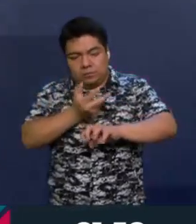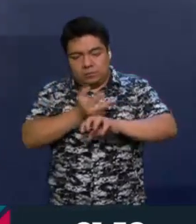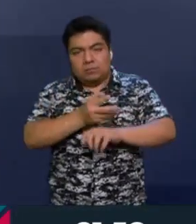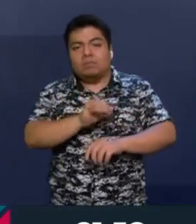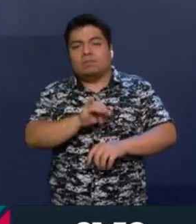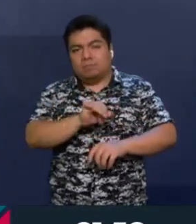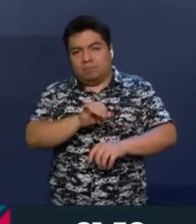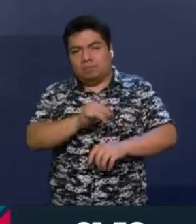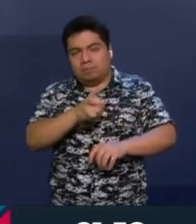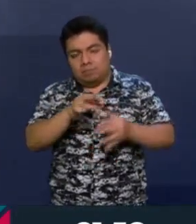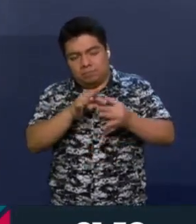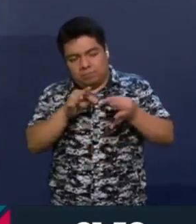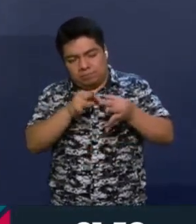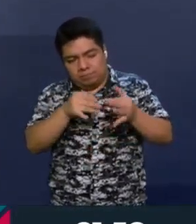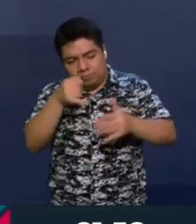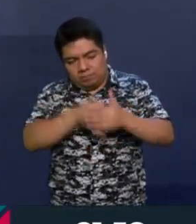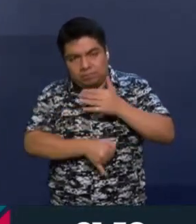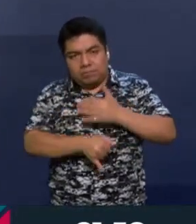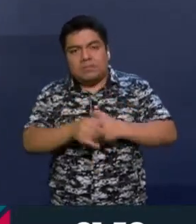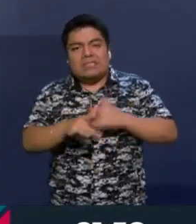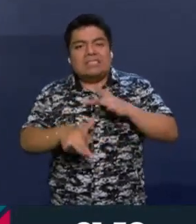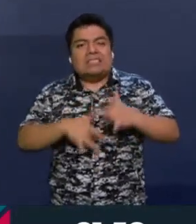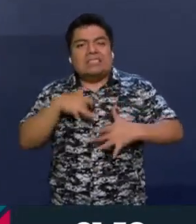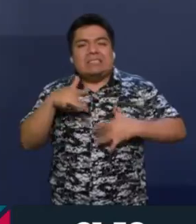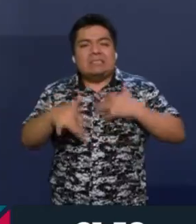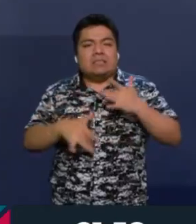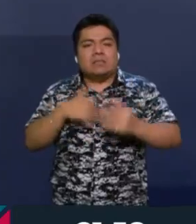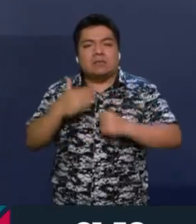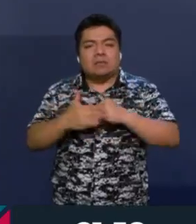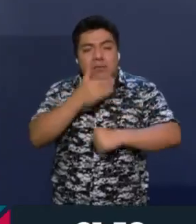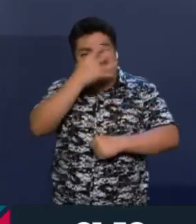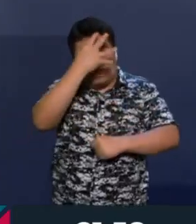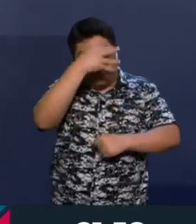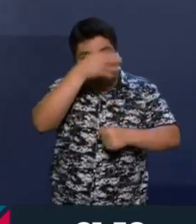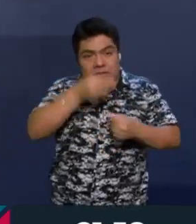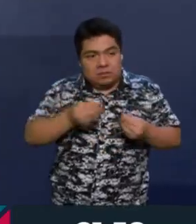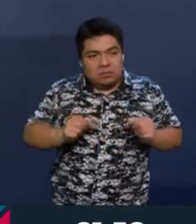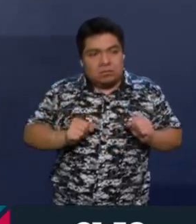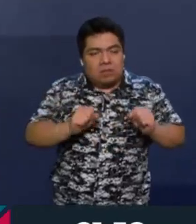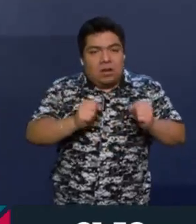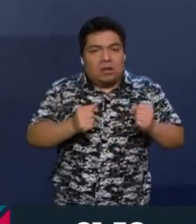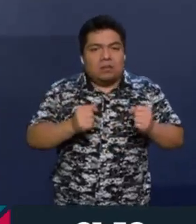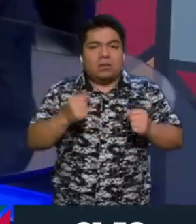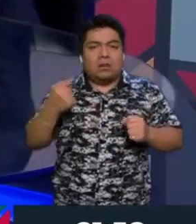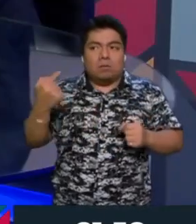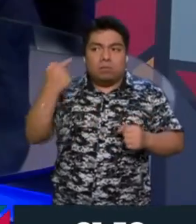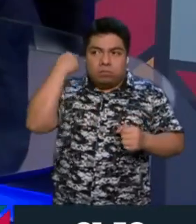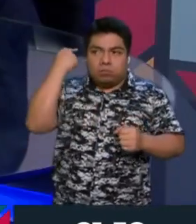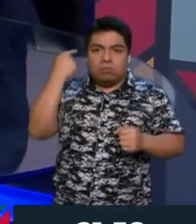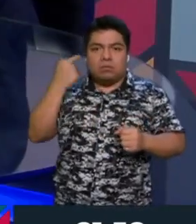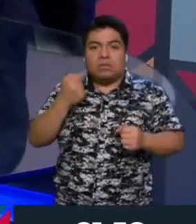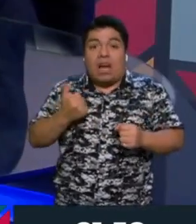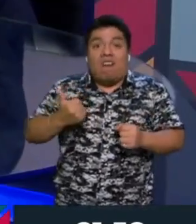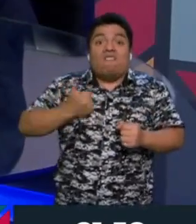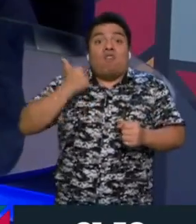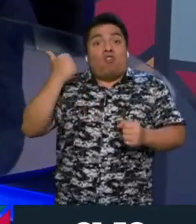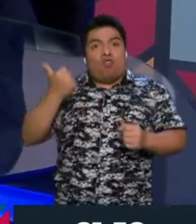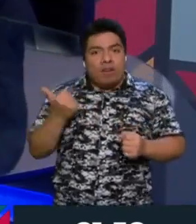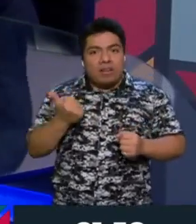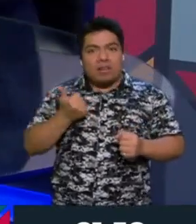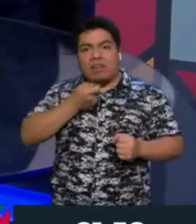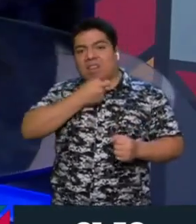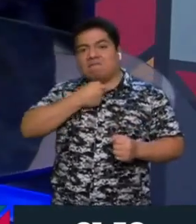siempre, exacerbada principalmente por el propio Donald Trump. Sí. Vemos que después de este disparo aprovecha el momento incluso para seguir haciendo campaña. Me parece